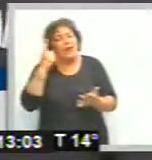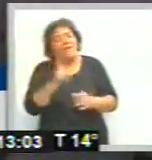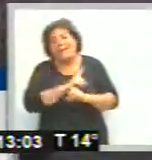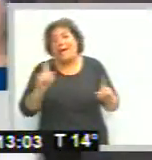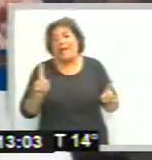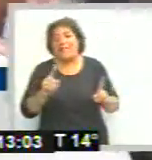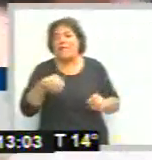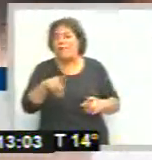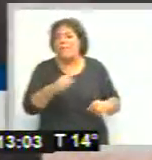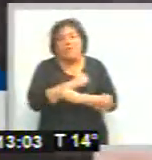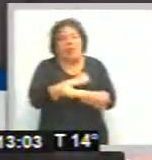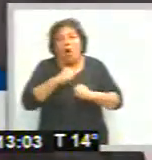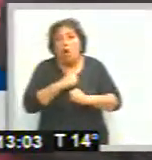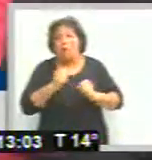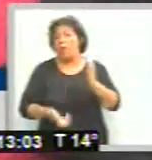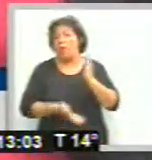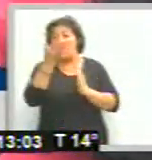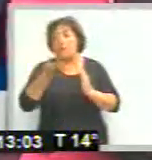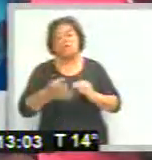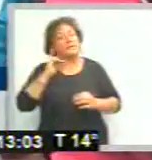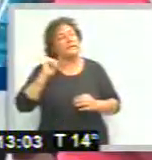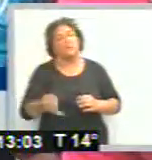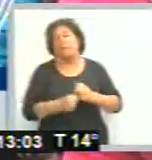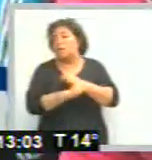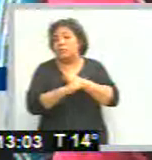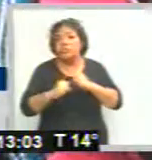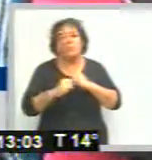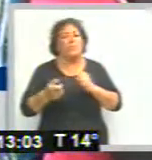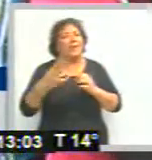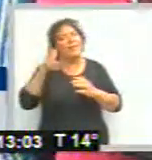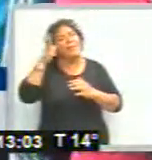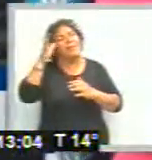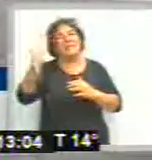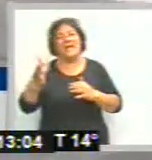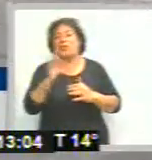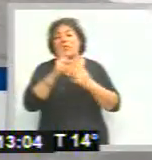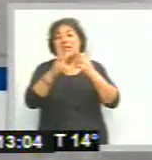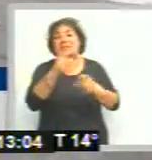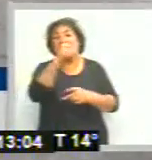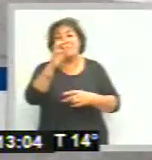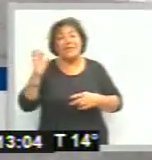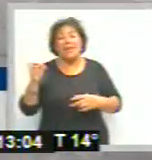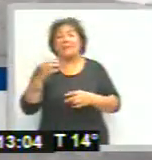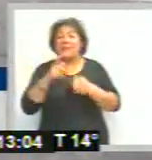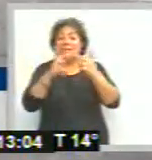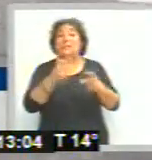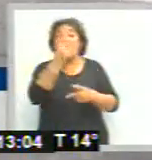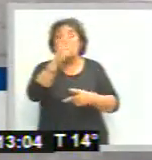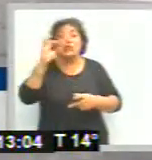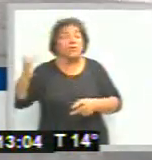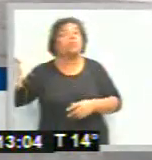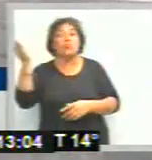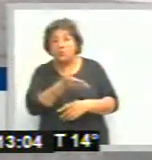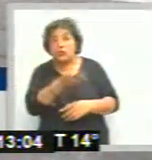muy repentino y muy de golpe el aumento, ¿no? Sí, muy de golpe y es muchísimo. No estamos hablando del 100%, estamos hablando del 200% de las boletas.